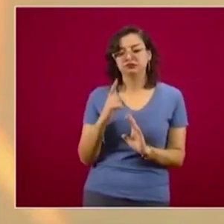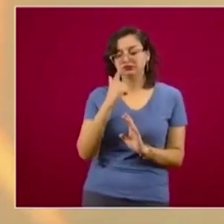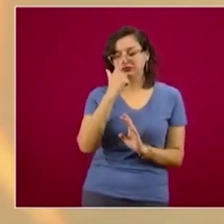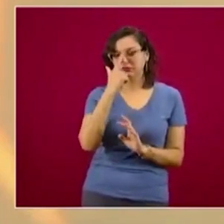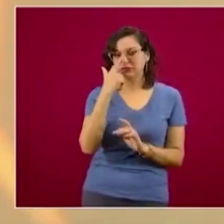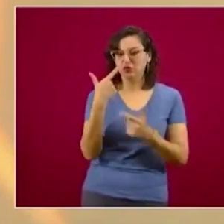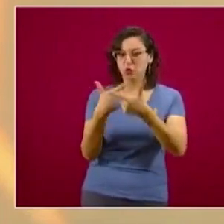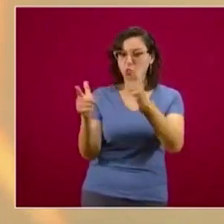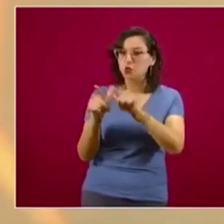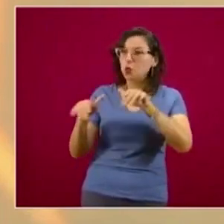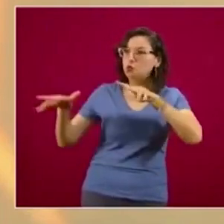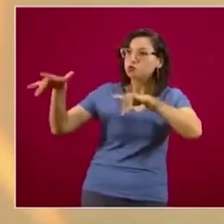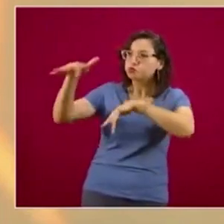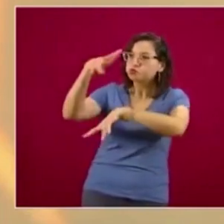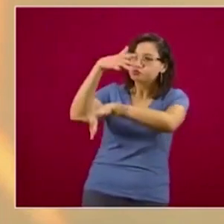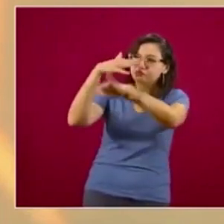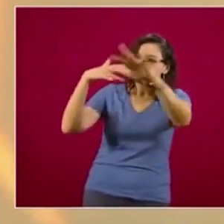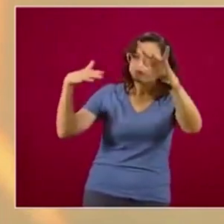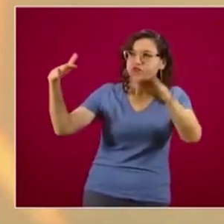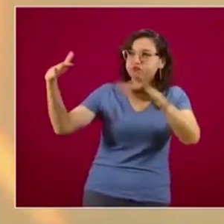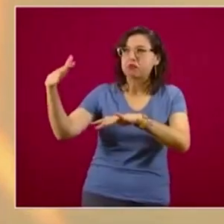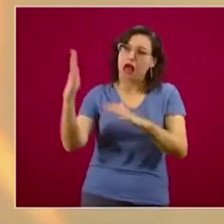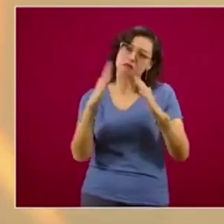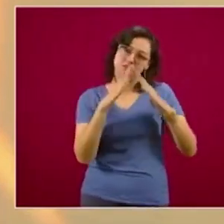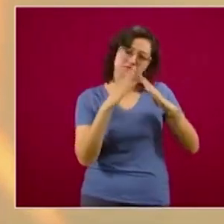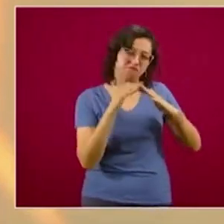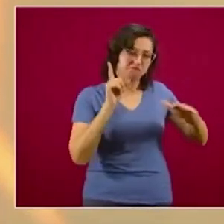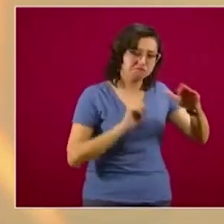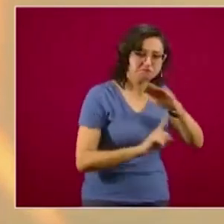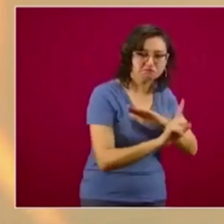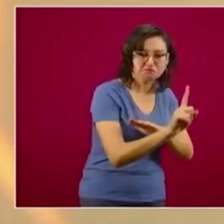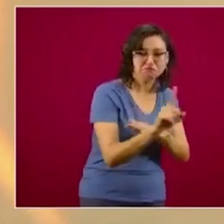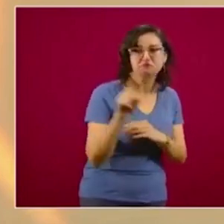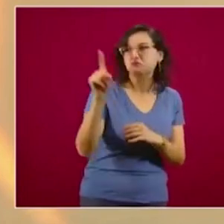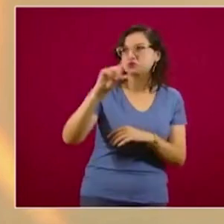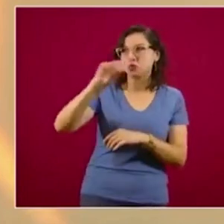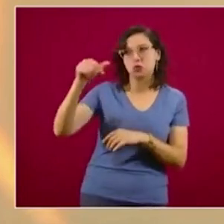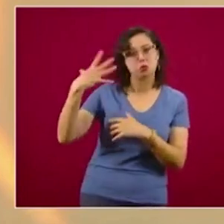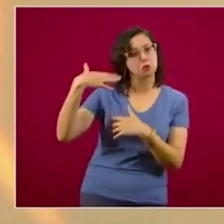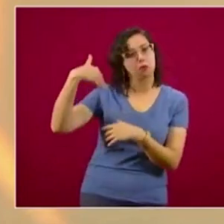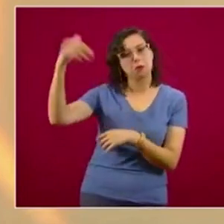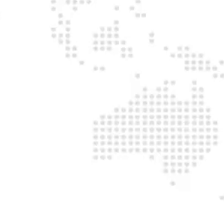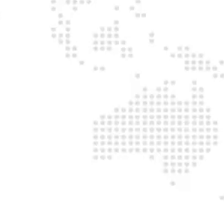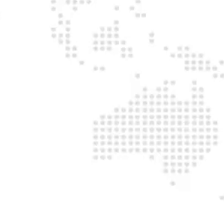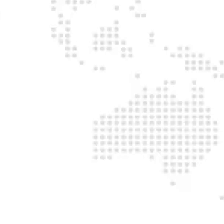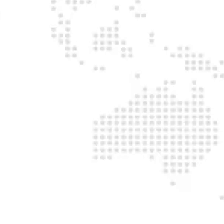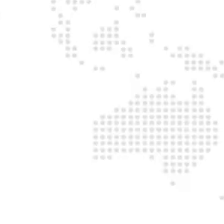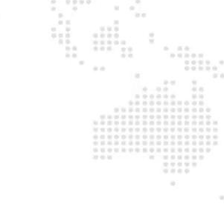grupo de murciélagos, métanse a la casa y ya ellos solitos después se irán.